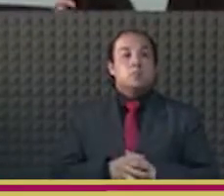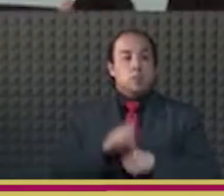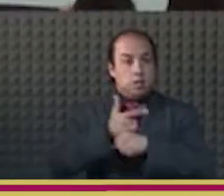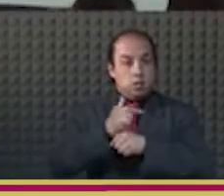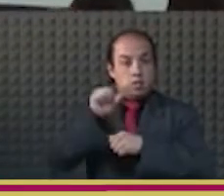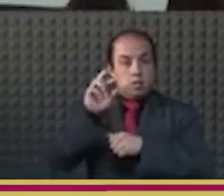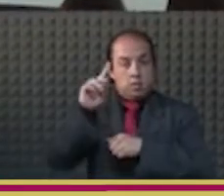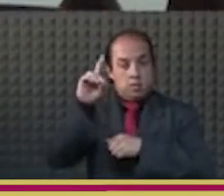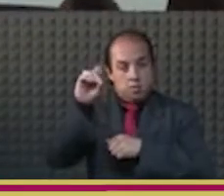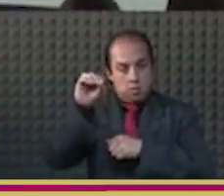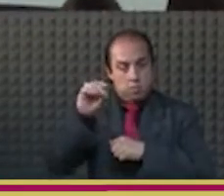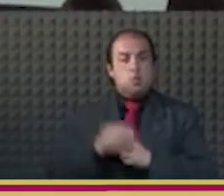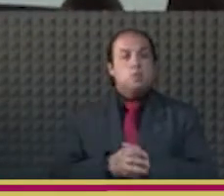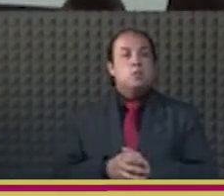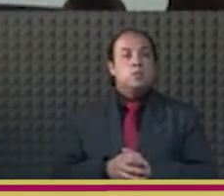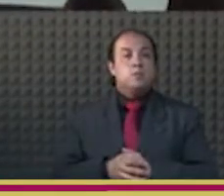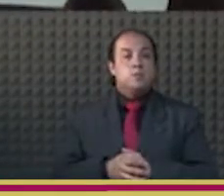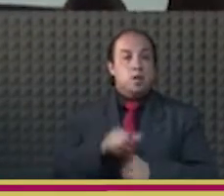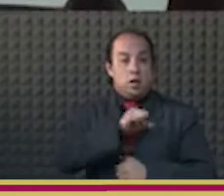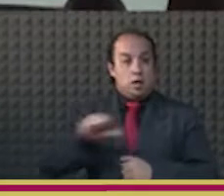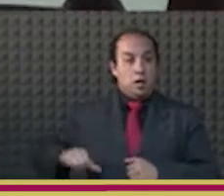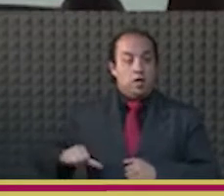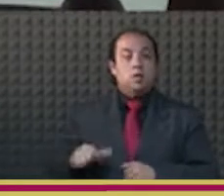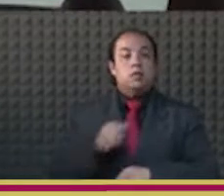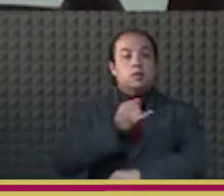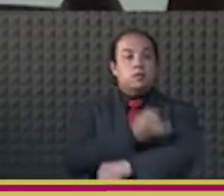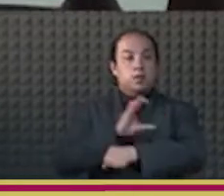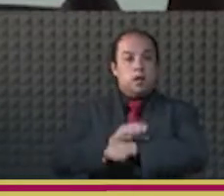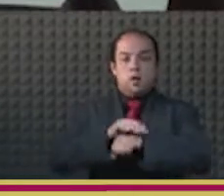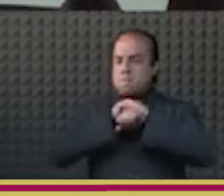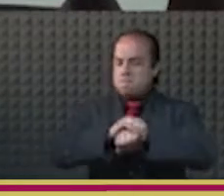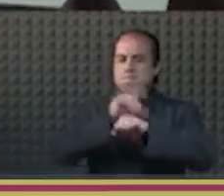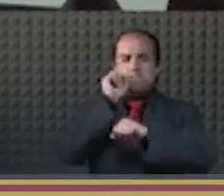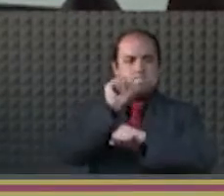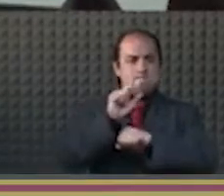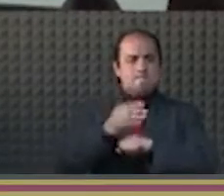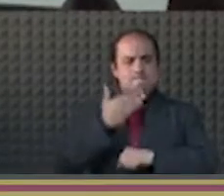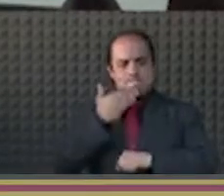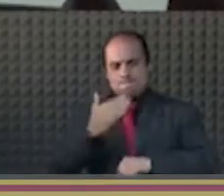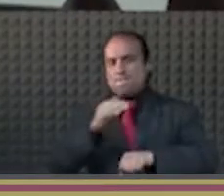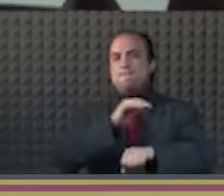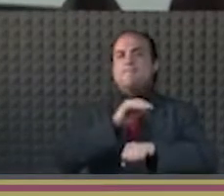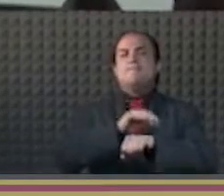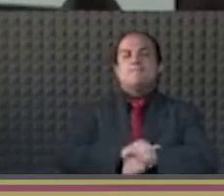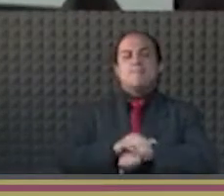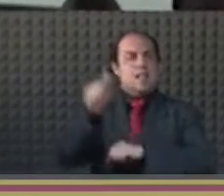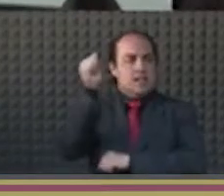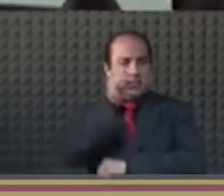Licenciado Armando Quintero, alcalde de Iztacalco, amigo también, buen amigo de